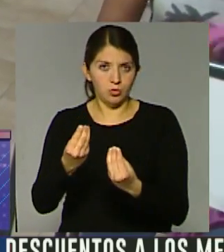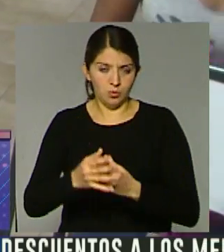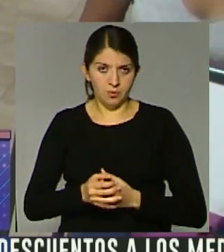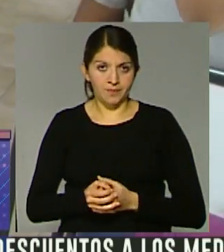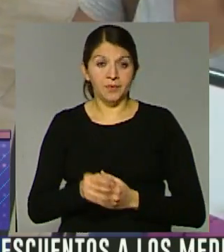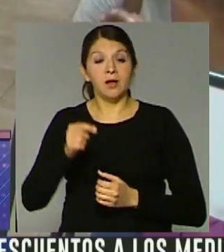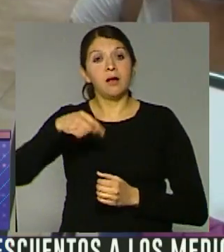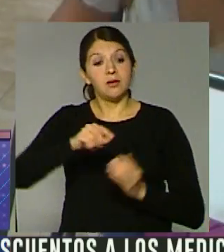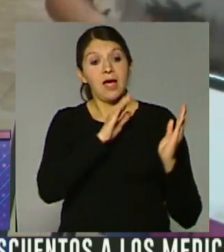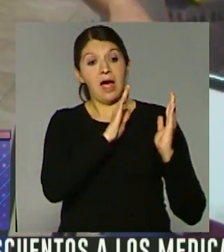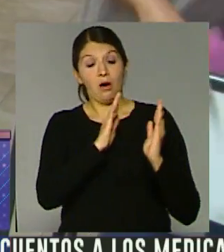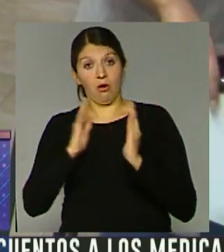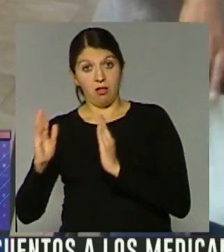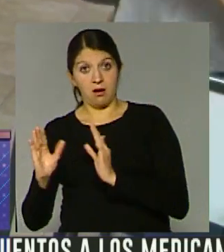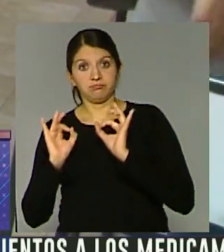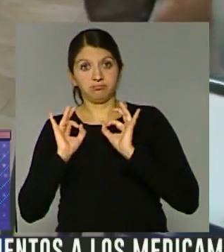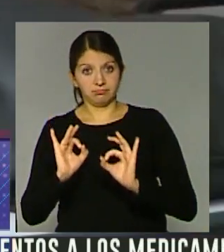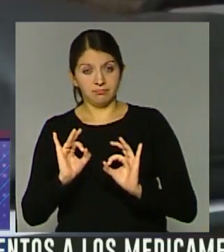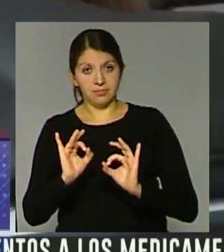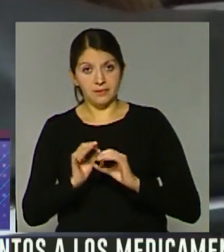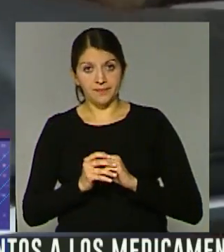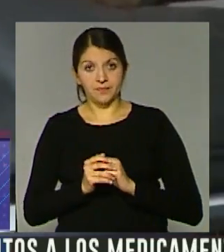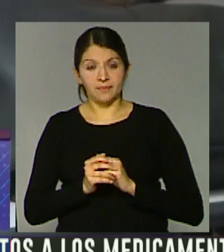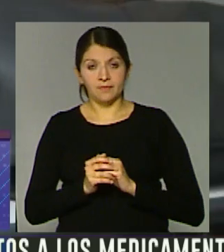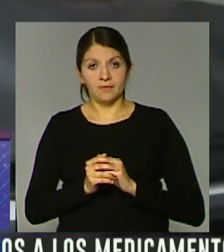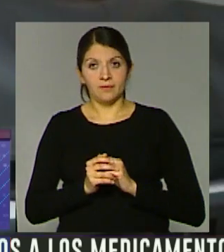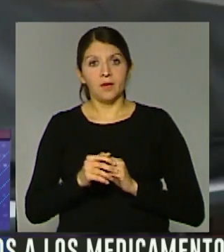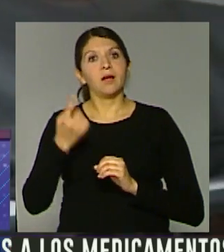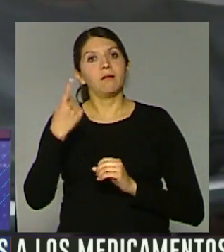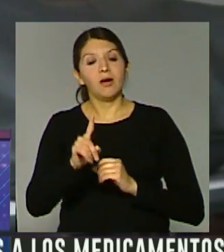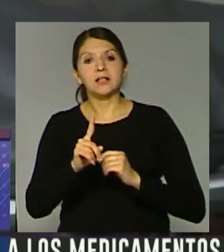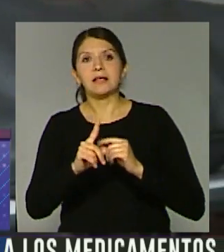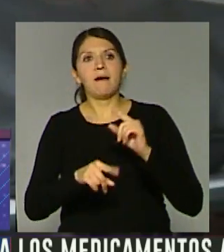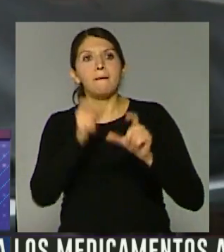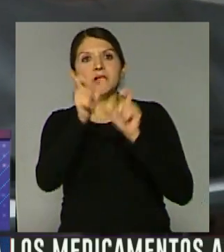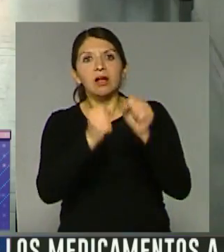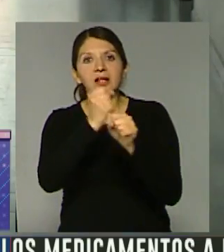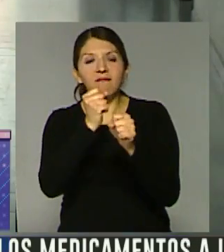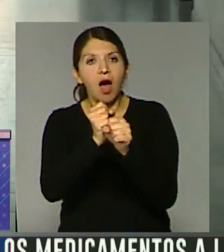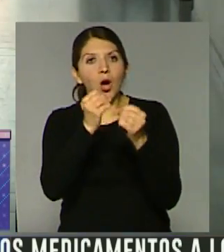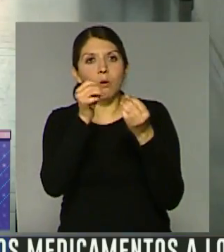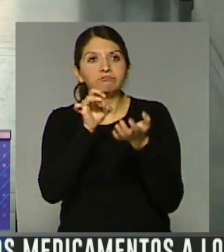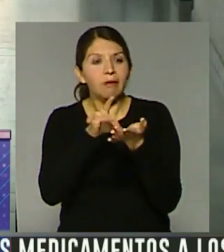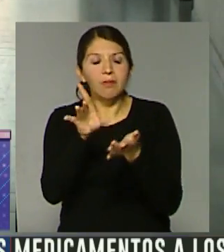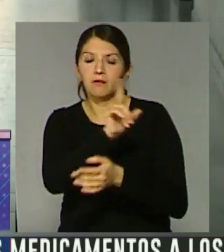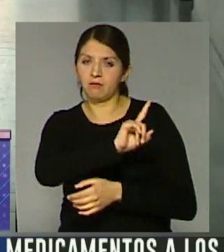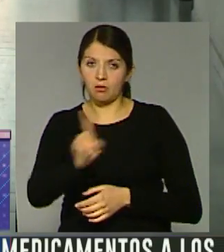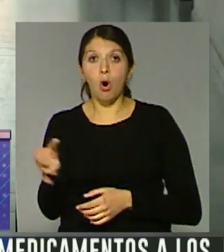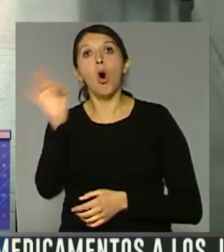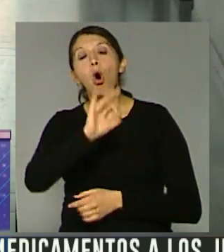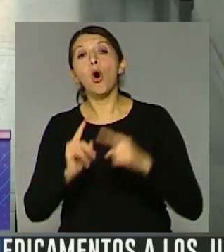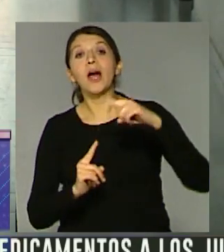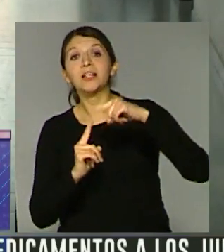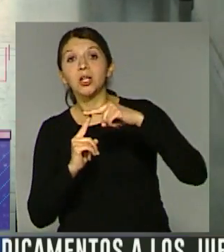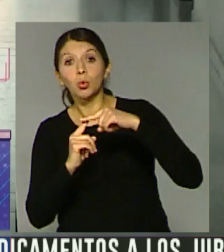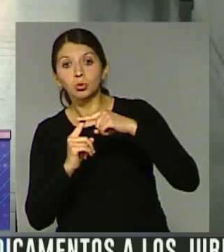tienden a un ordenamiento del sistema que no hacen correr peligro de ninguna fuente laboral ni de la apertura de ningún instituto. Se llegó a ir